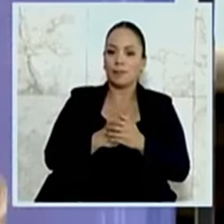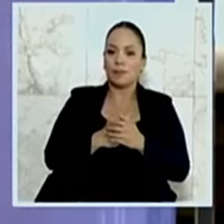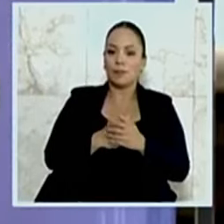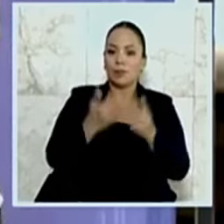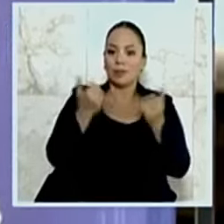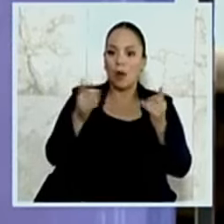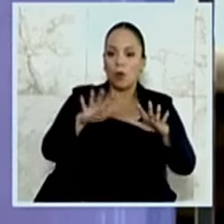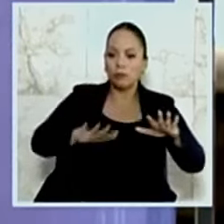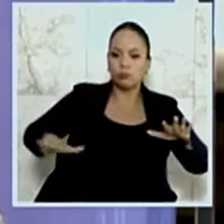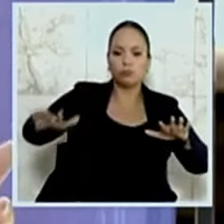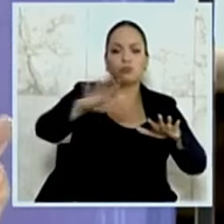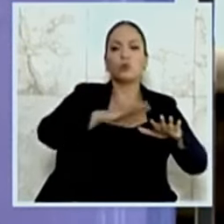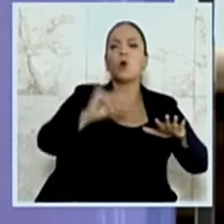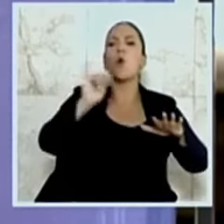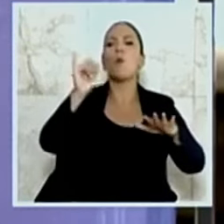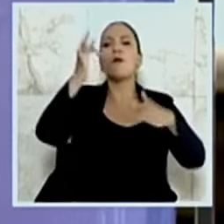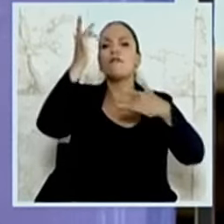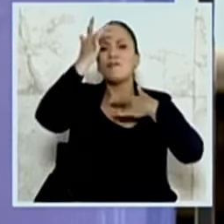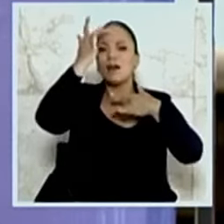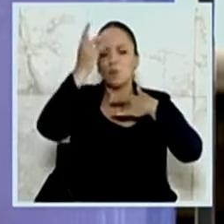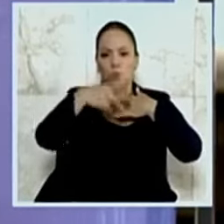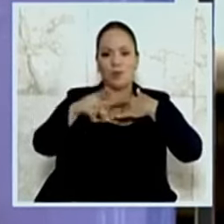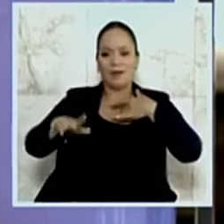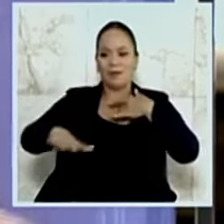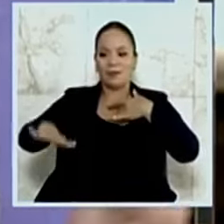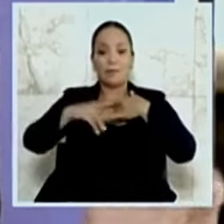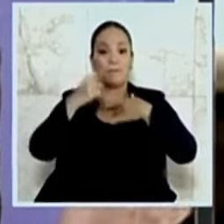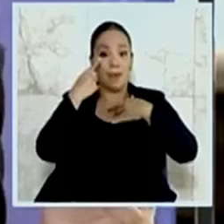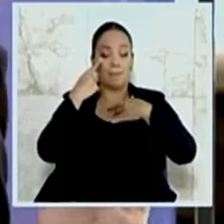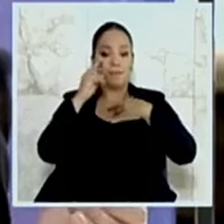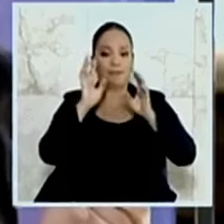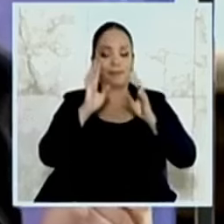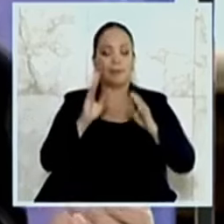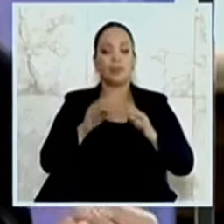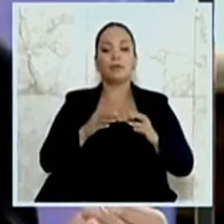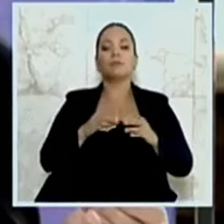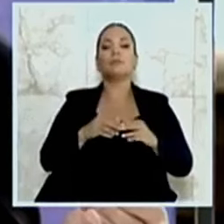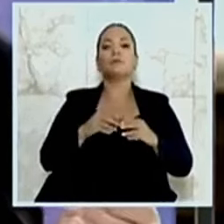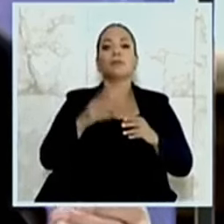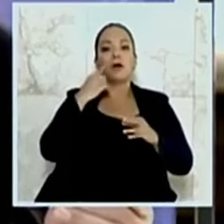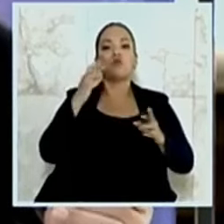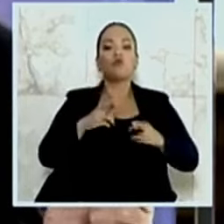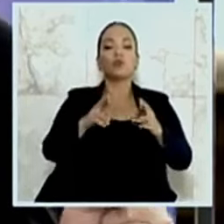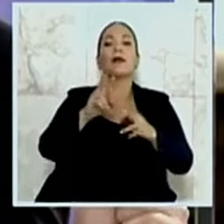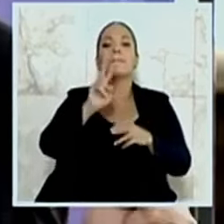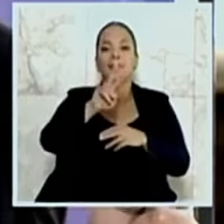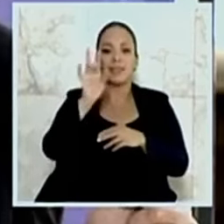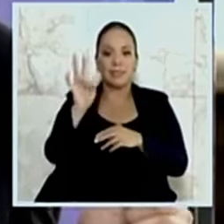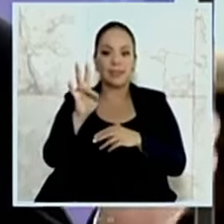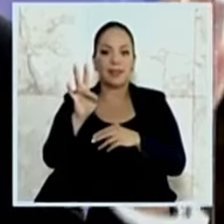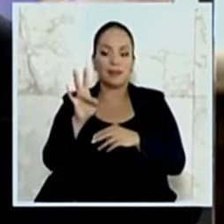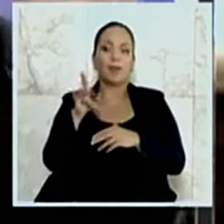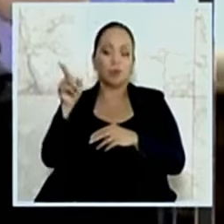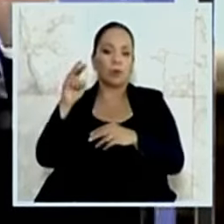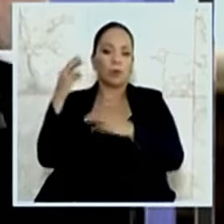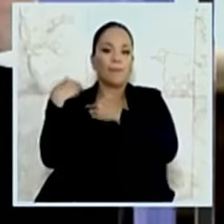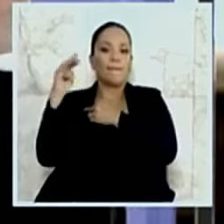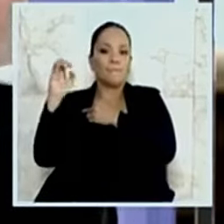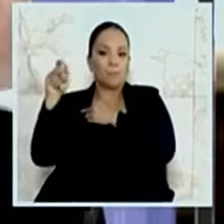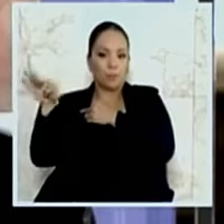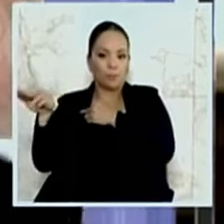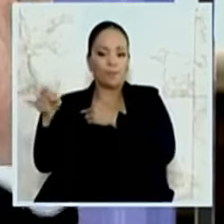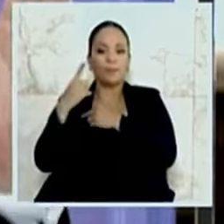No digamos los nombres, restaurantes franceses, etcétera. Entonces, ahí lo que está es un ecosistema enfermo. ¿Por